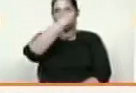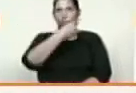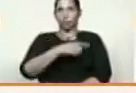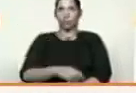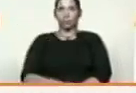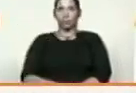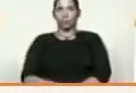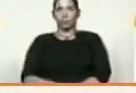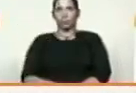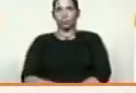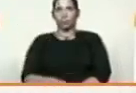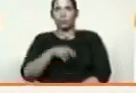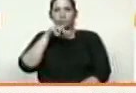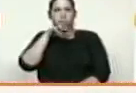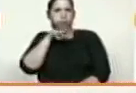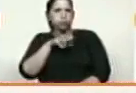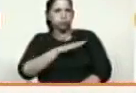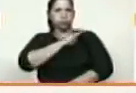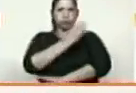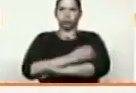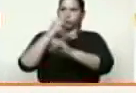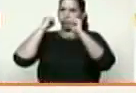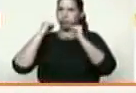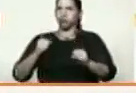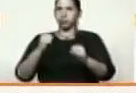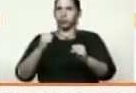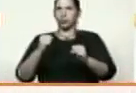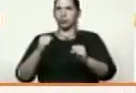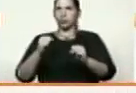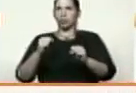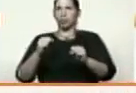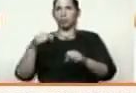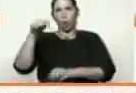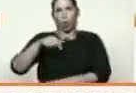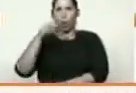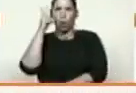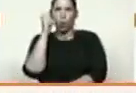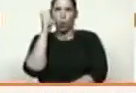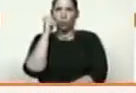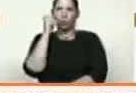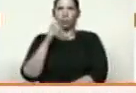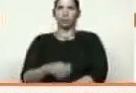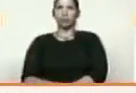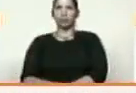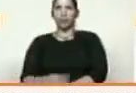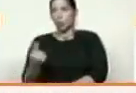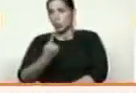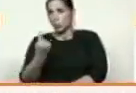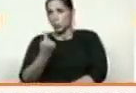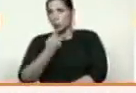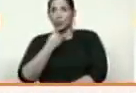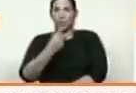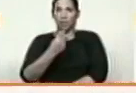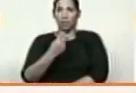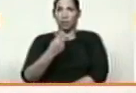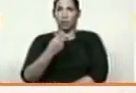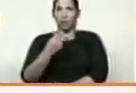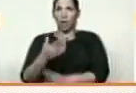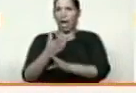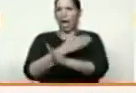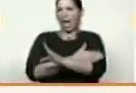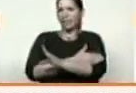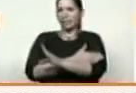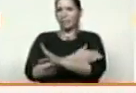pero que habló con tal fuerza que aún hoy lo oímos, porque lo único que dijo ante la pregunta ¿y qué